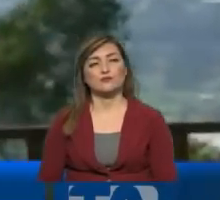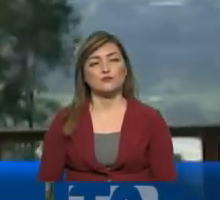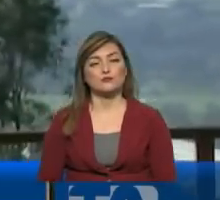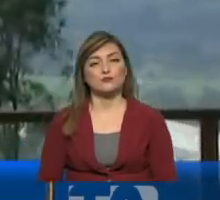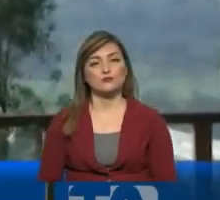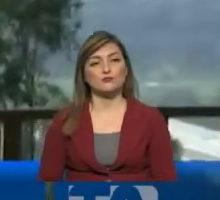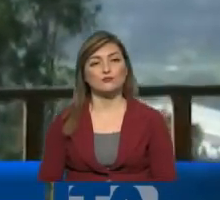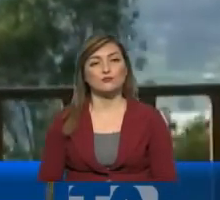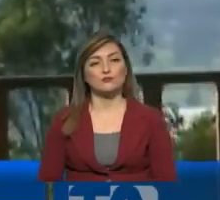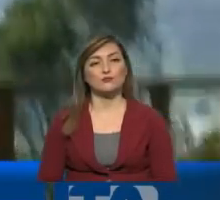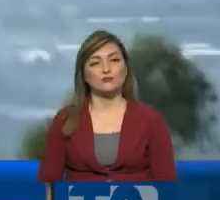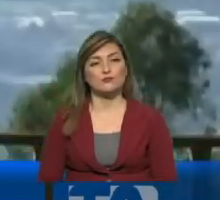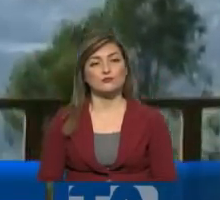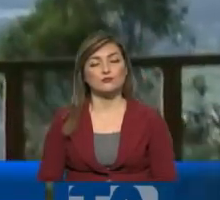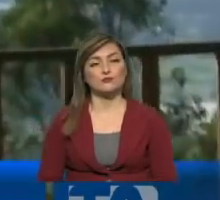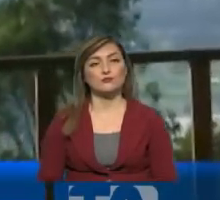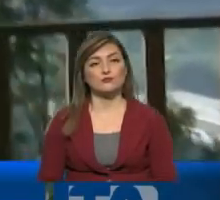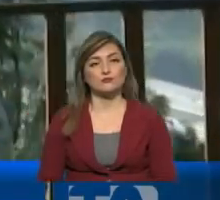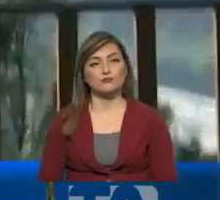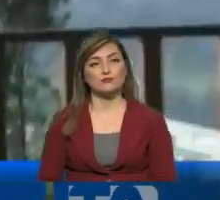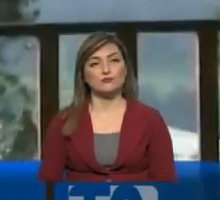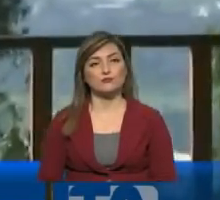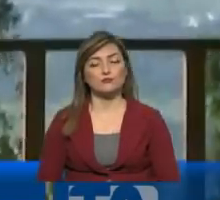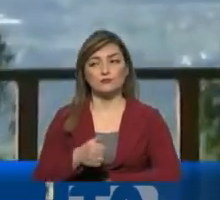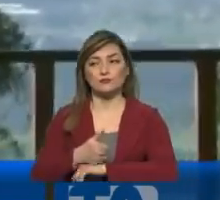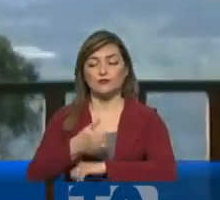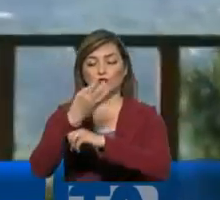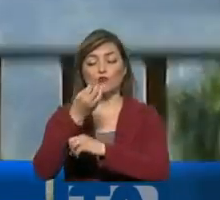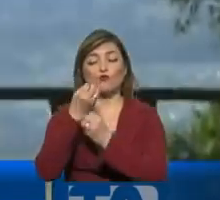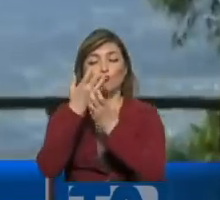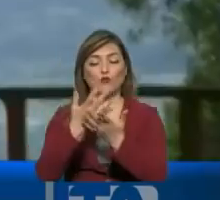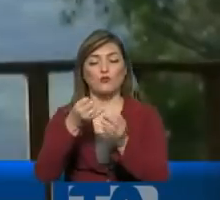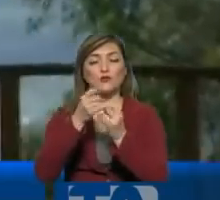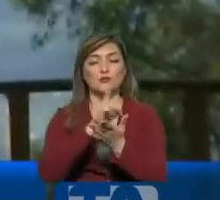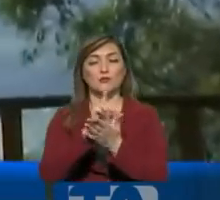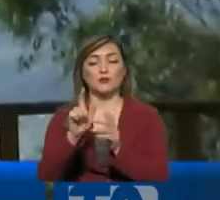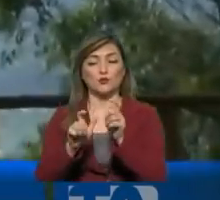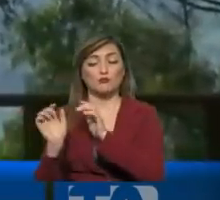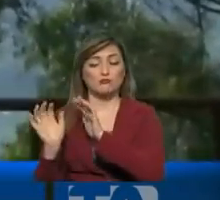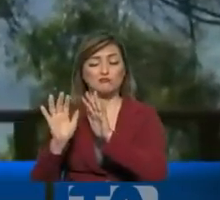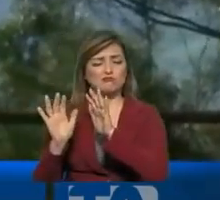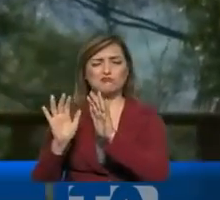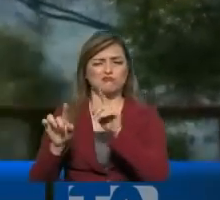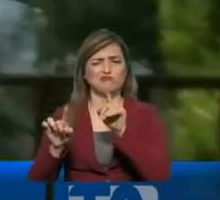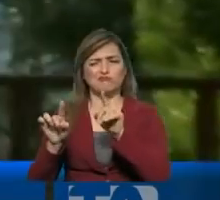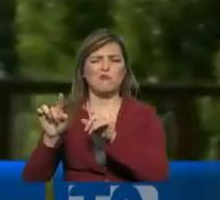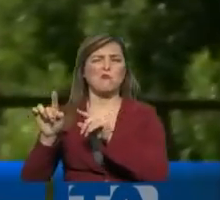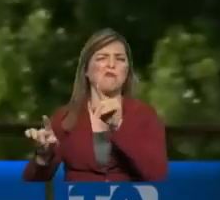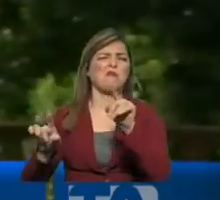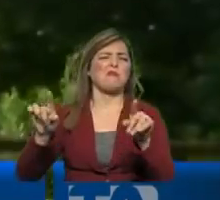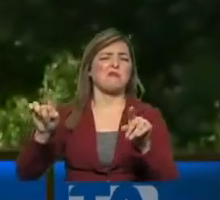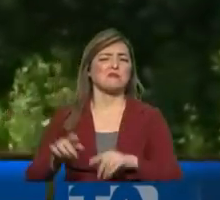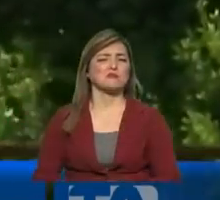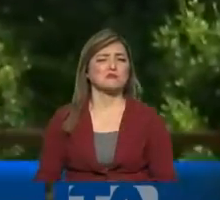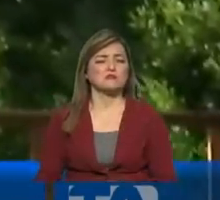espacio recreacional, aún no vienen muchas personas, especialmente los fines de semana. Un lugar idóneo